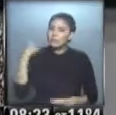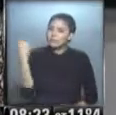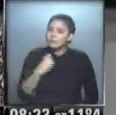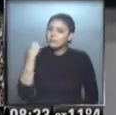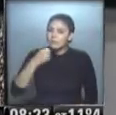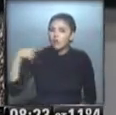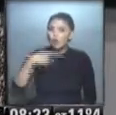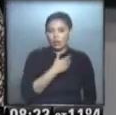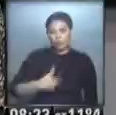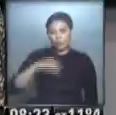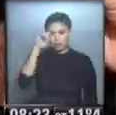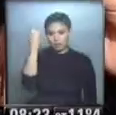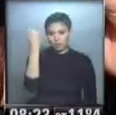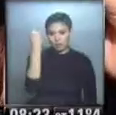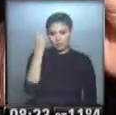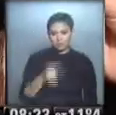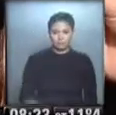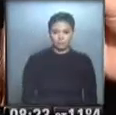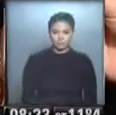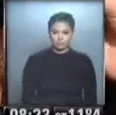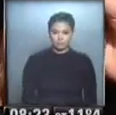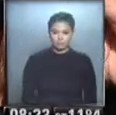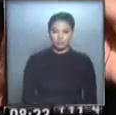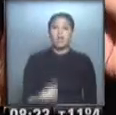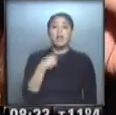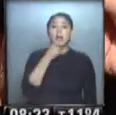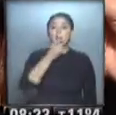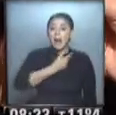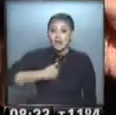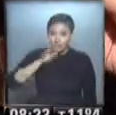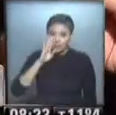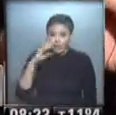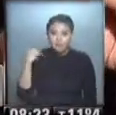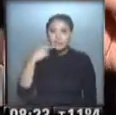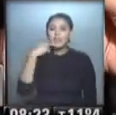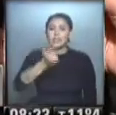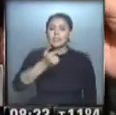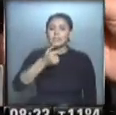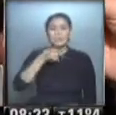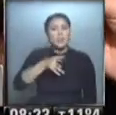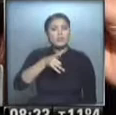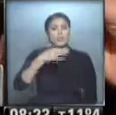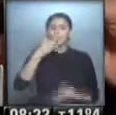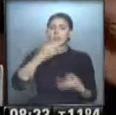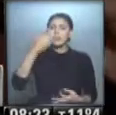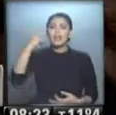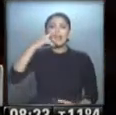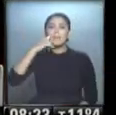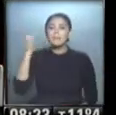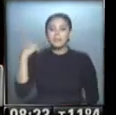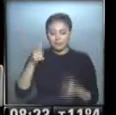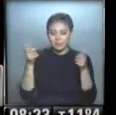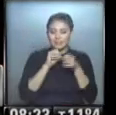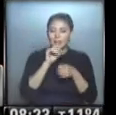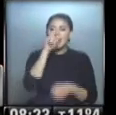debilitar al gobierno nacional. Trabajar igual. Cristina Fernández de Kirchner calificó como un acierto la definición del